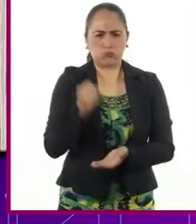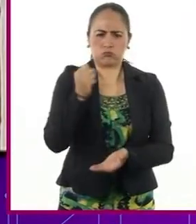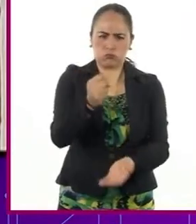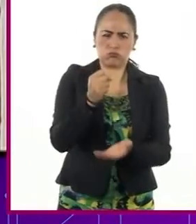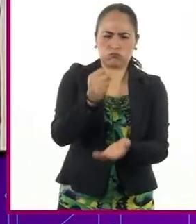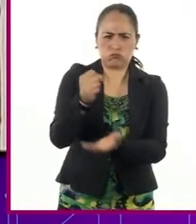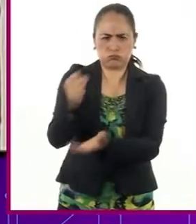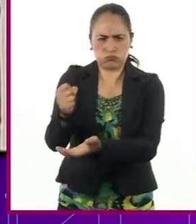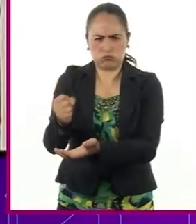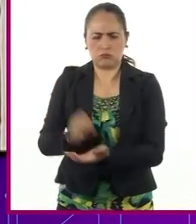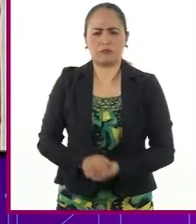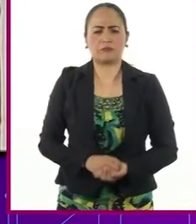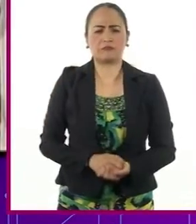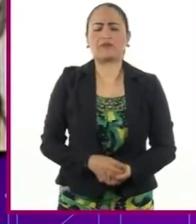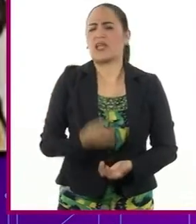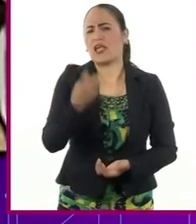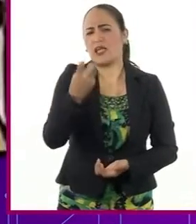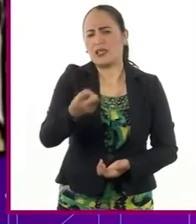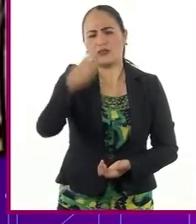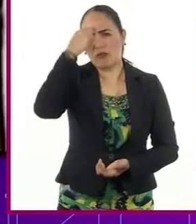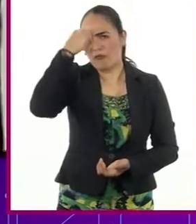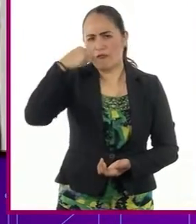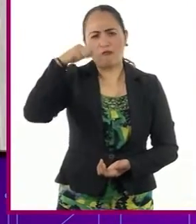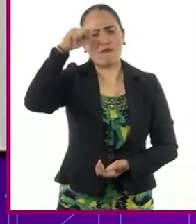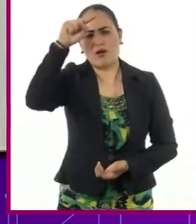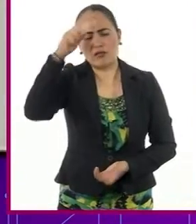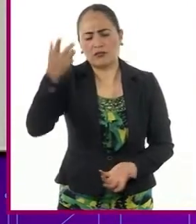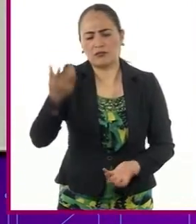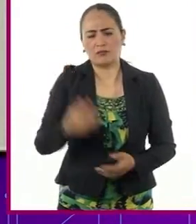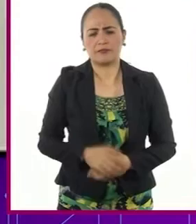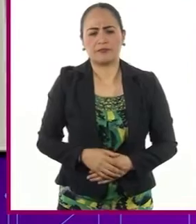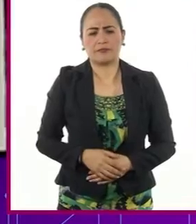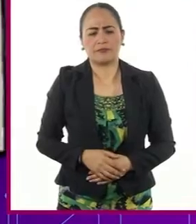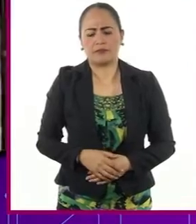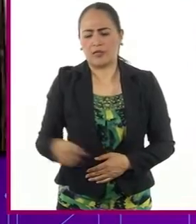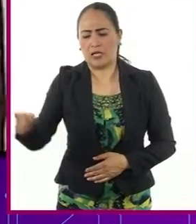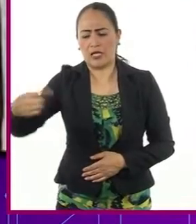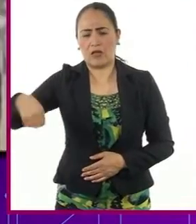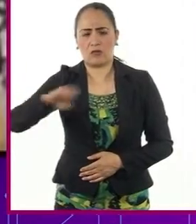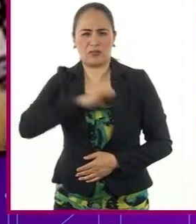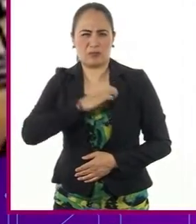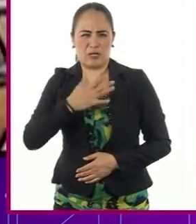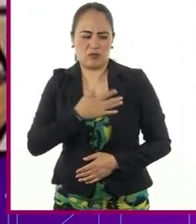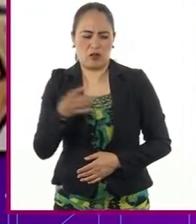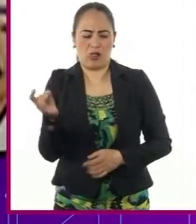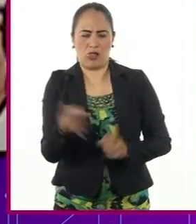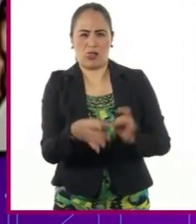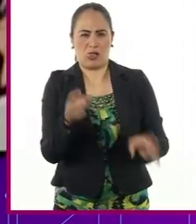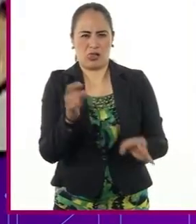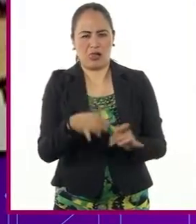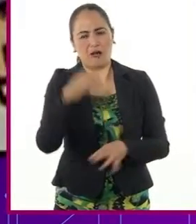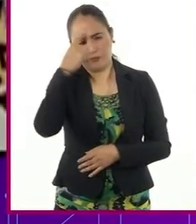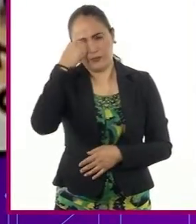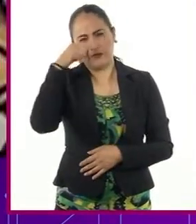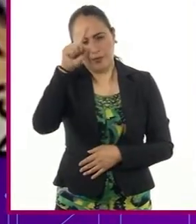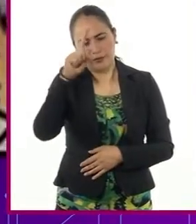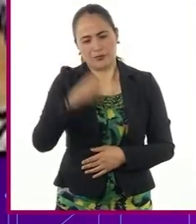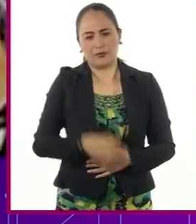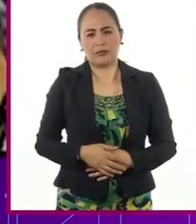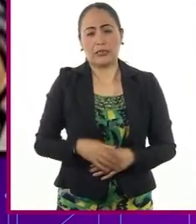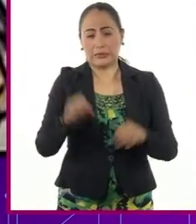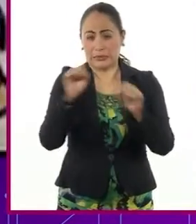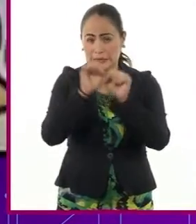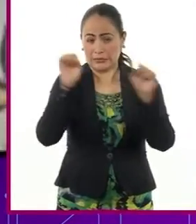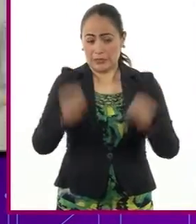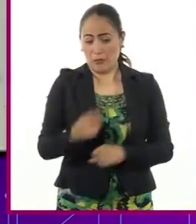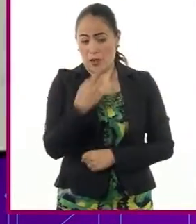hecho que facilitó en cierta medida la conquista. El sistema como tal no fue